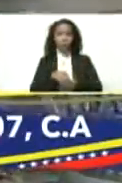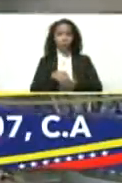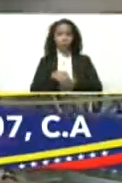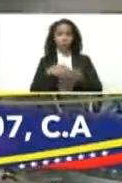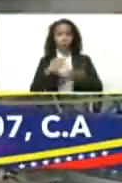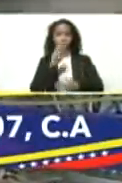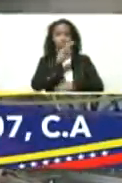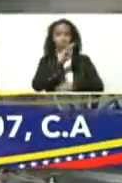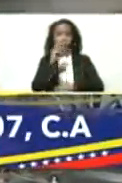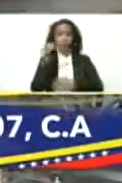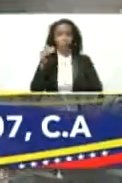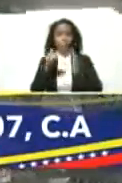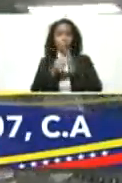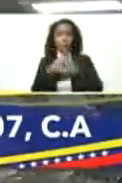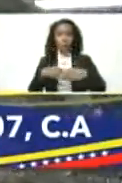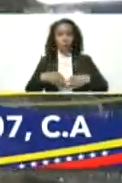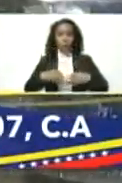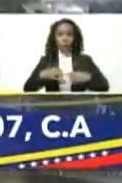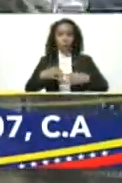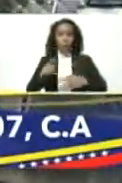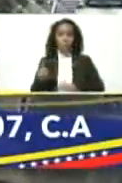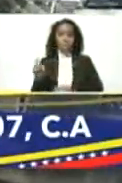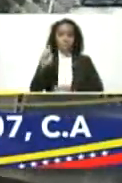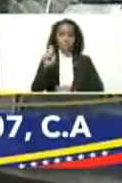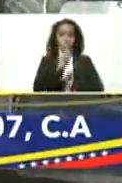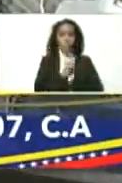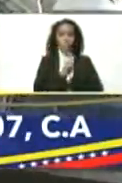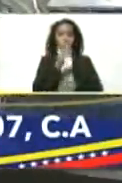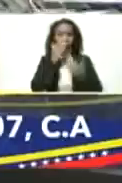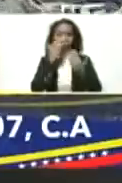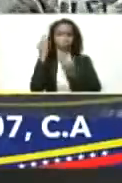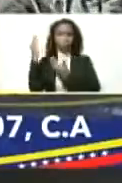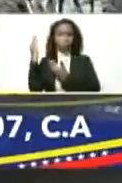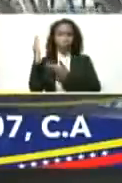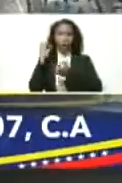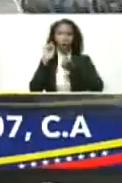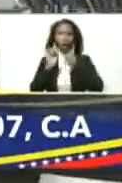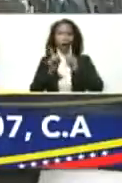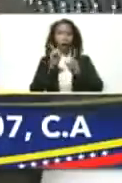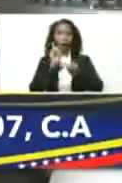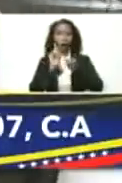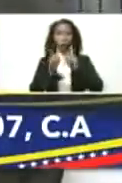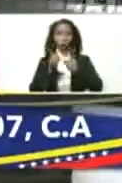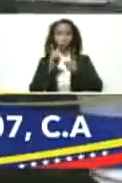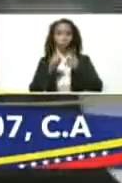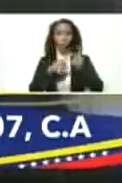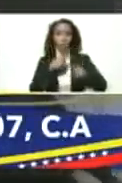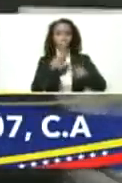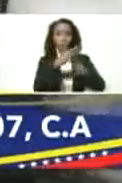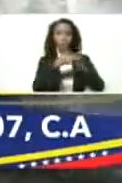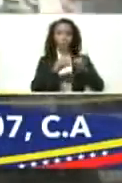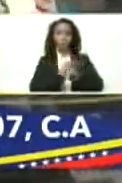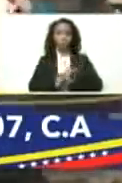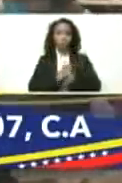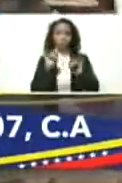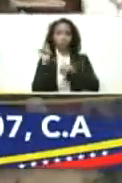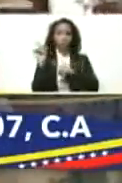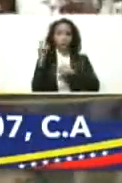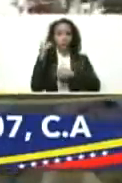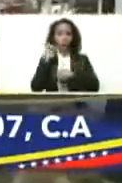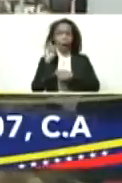200.000 prendas por mes. Aquí podemos ver algunos de los productos terminados que ellos tienen de